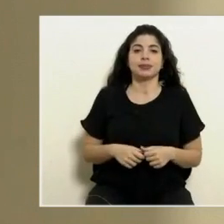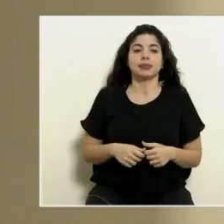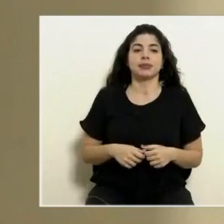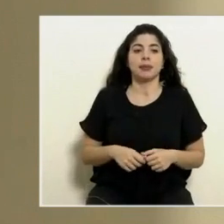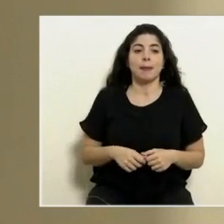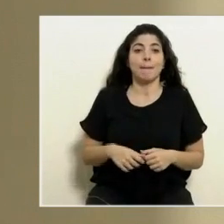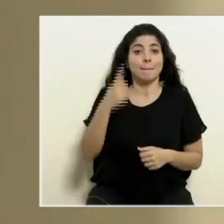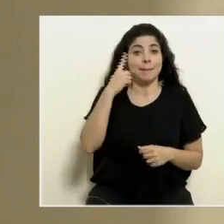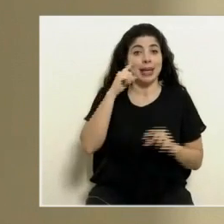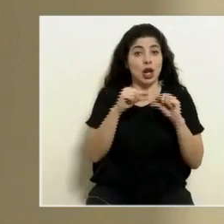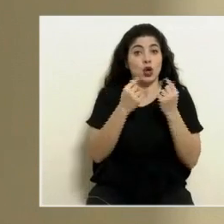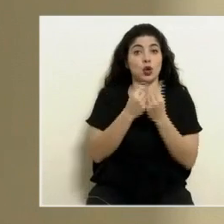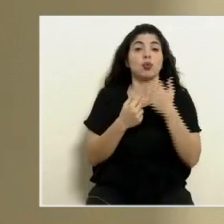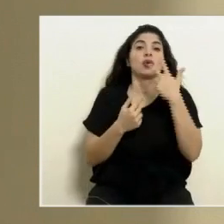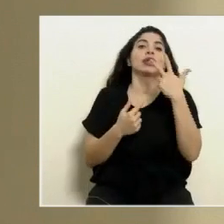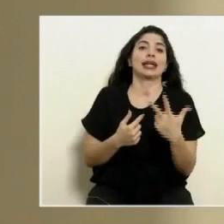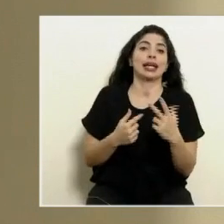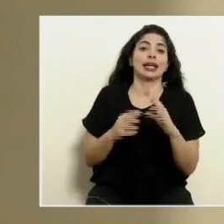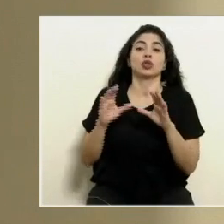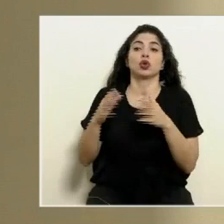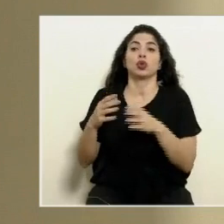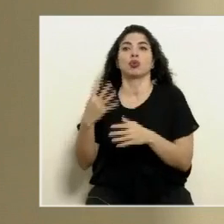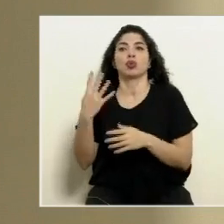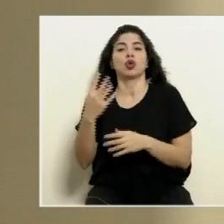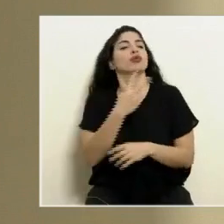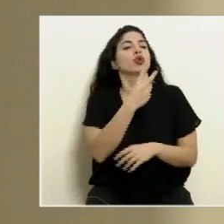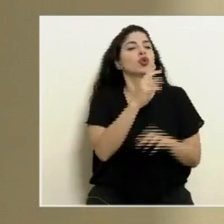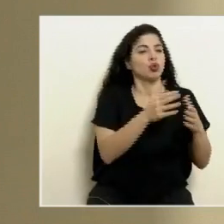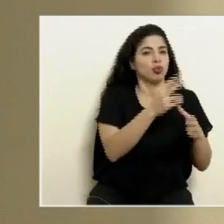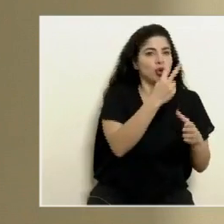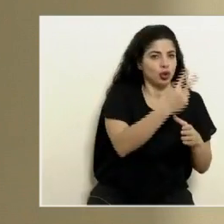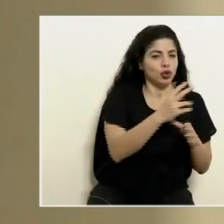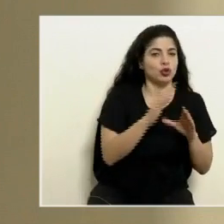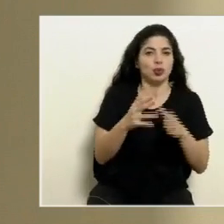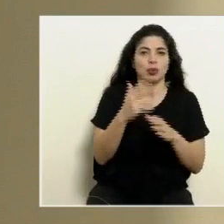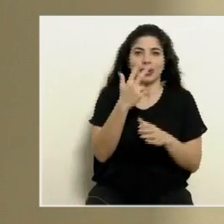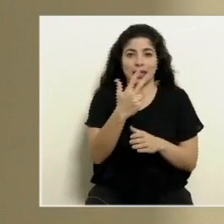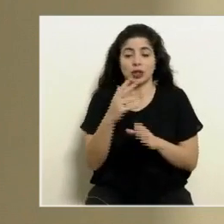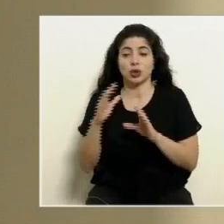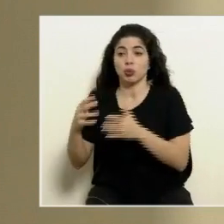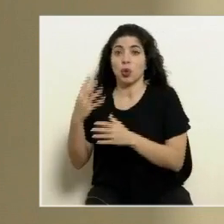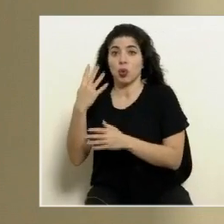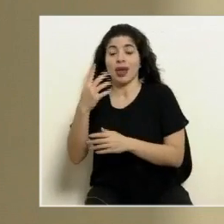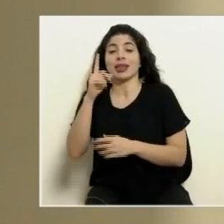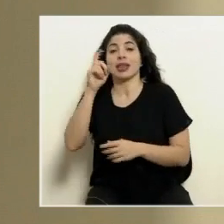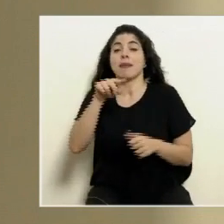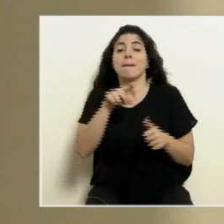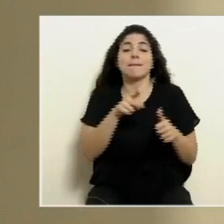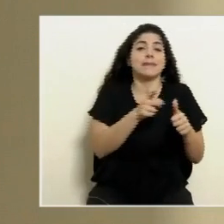para el grupo 3, 4 y 2, 3 y 4 es que se vacune de mayor a menor.